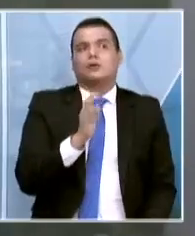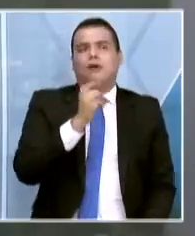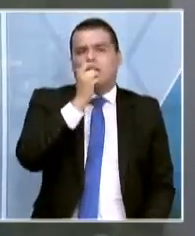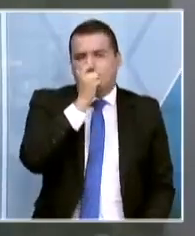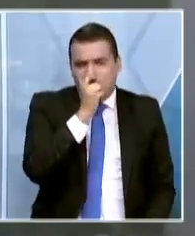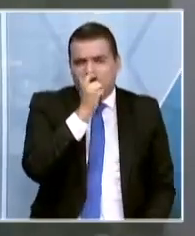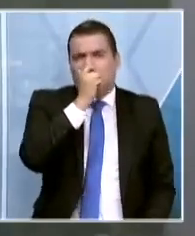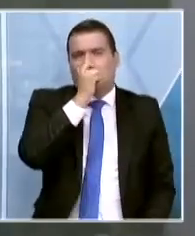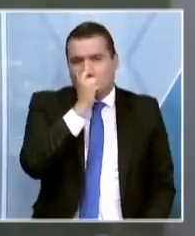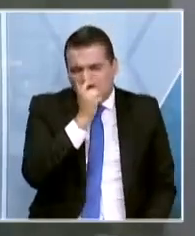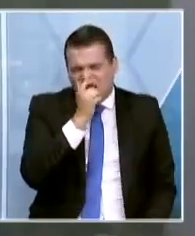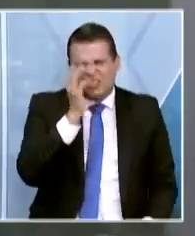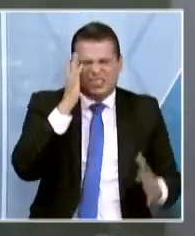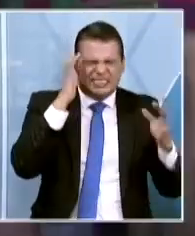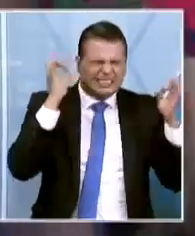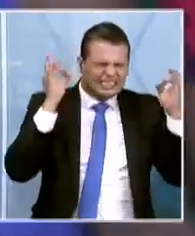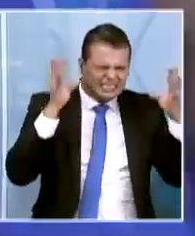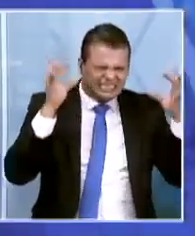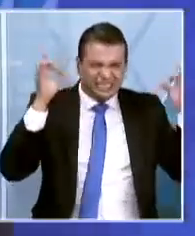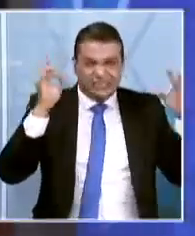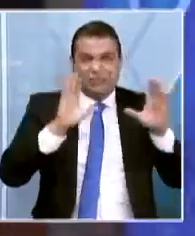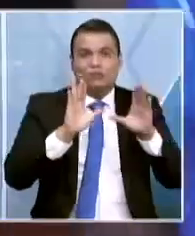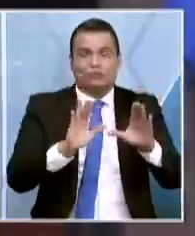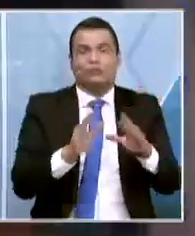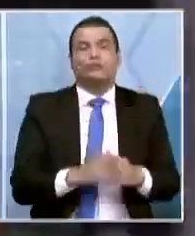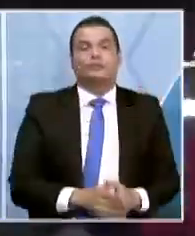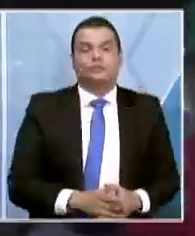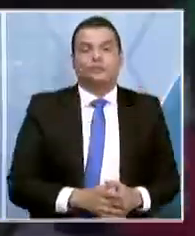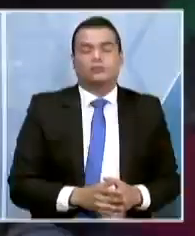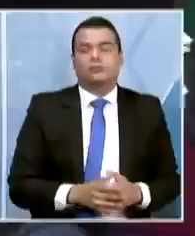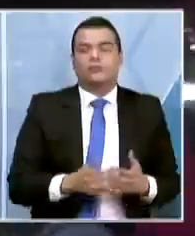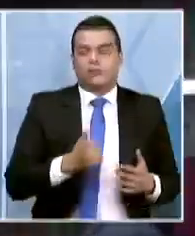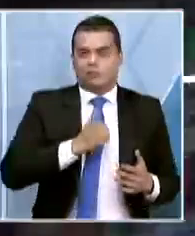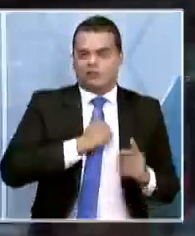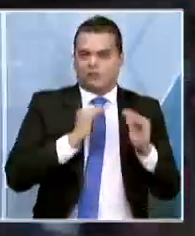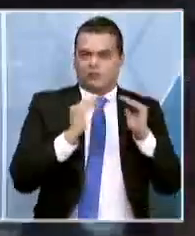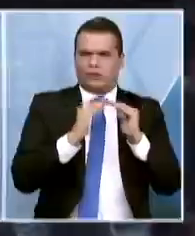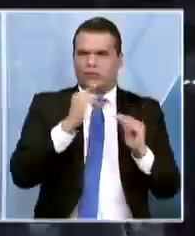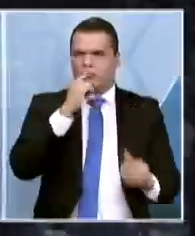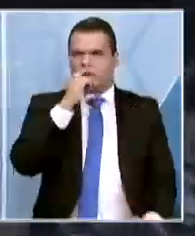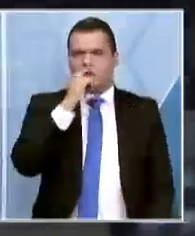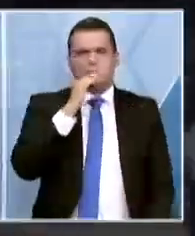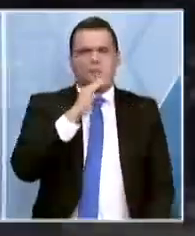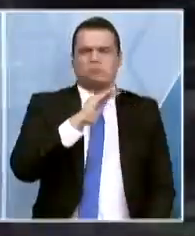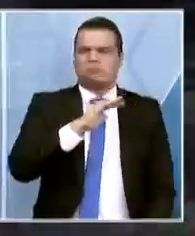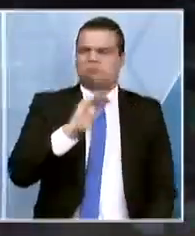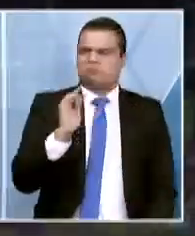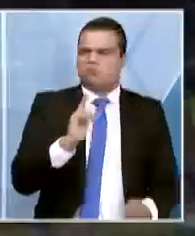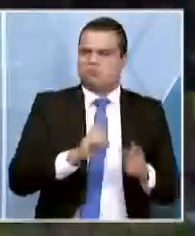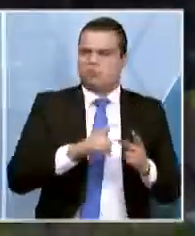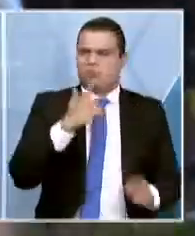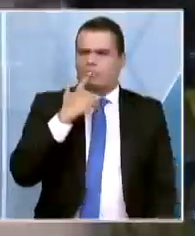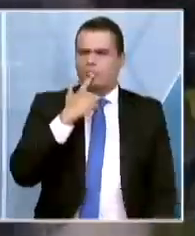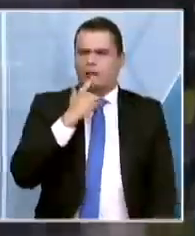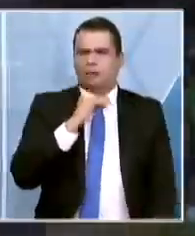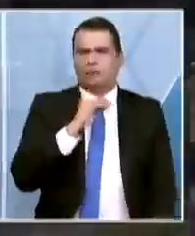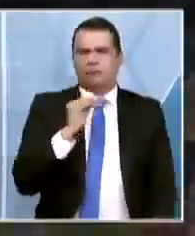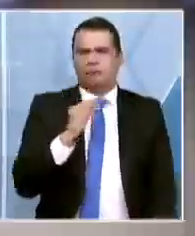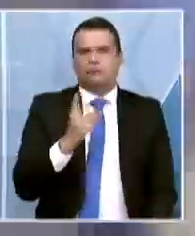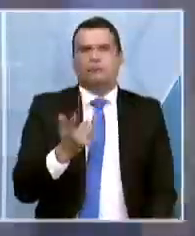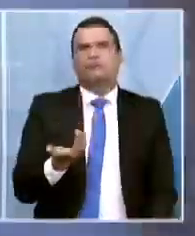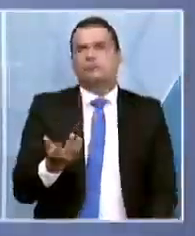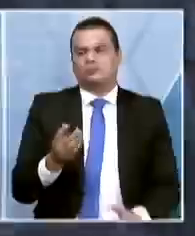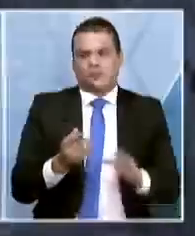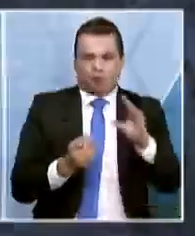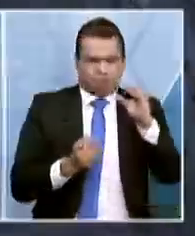ocasiones presenta fiebre, dolor de cabeza. Las personas pueden testear en casa la pérdida de algunos de estos sentidos. Mediante una mota de algodón